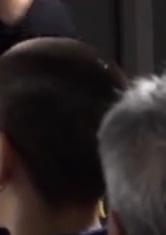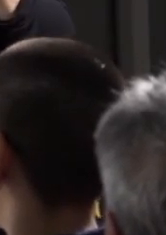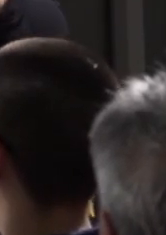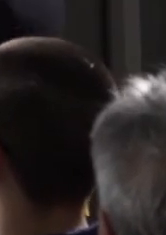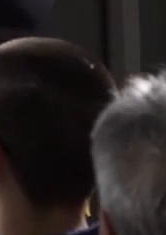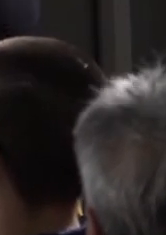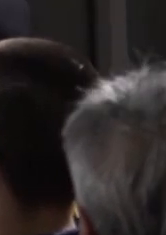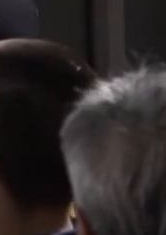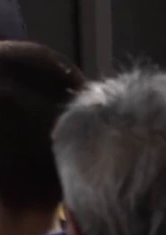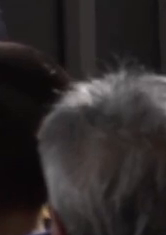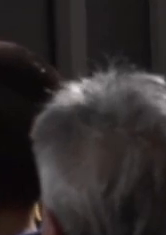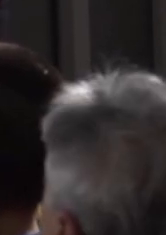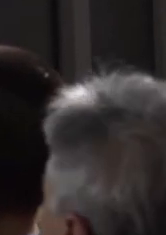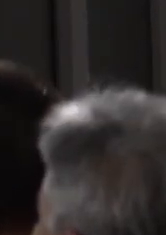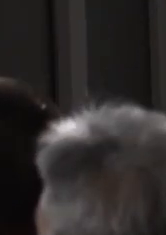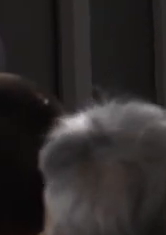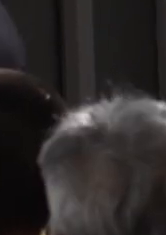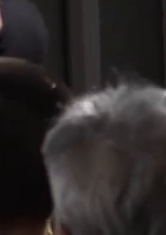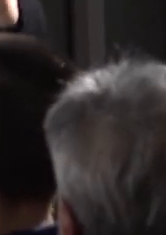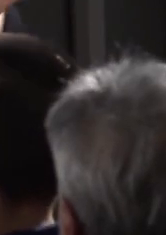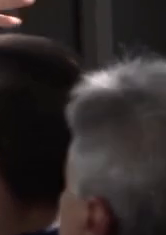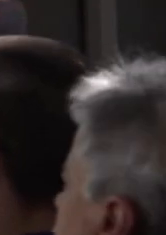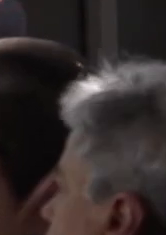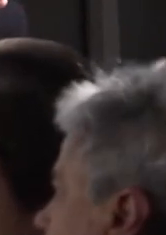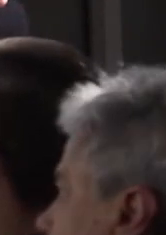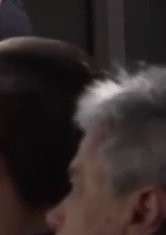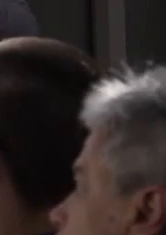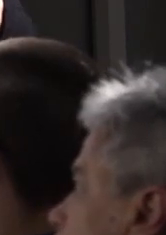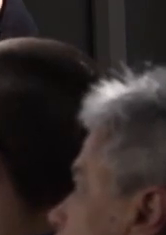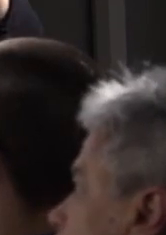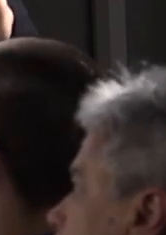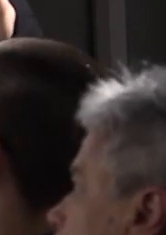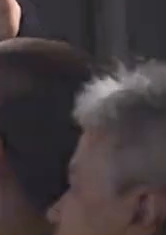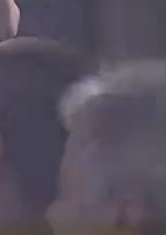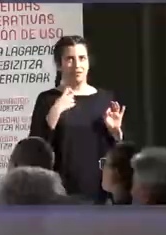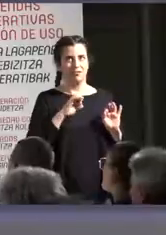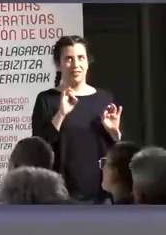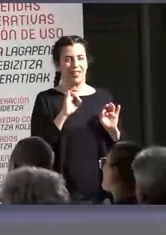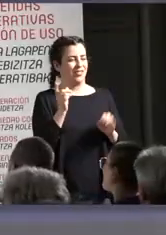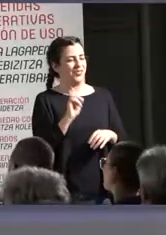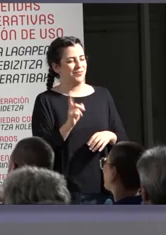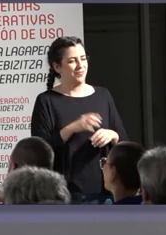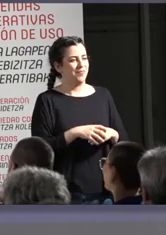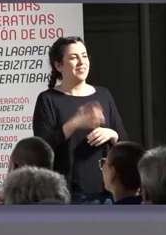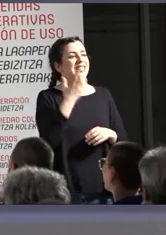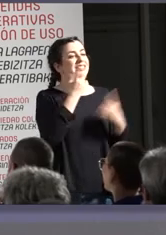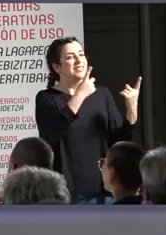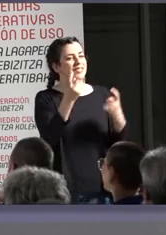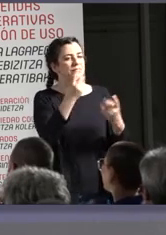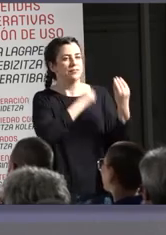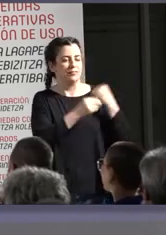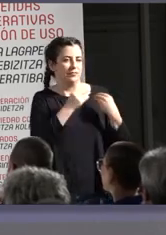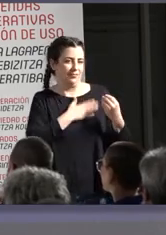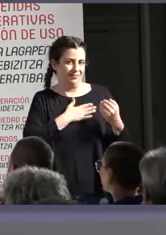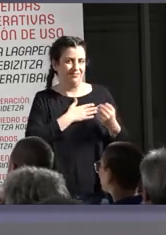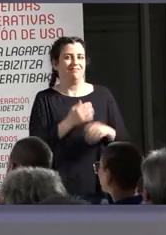pinceladas y poco más. Creo que no me dejo nada. No, que si necesitáis algo, cualquier cosa, que